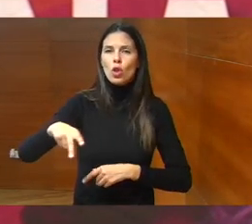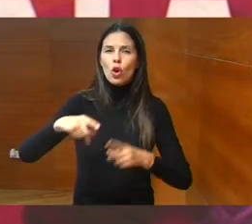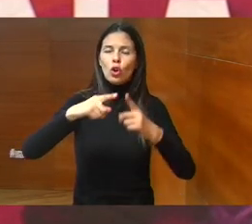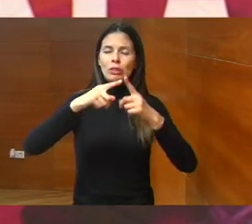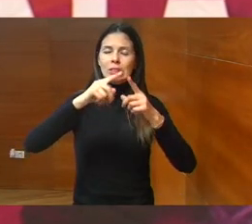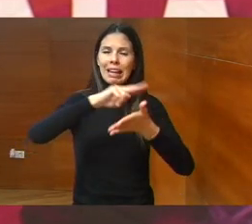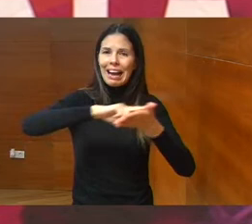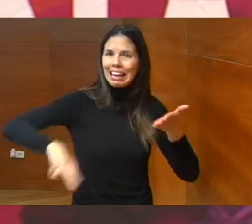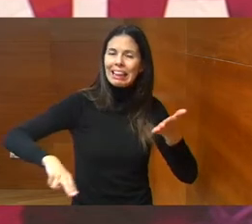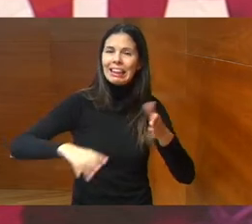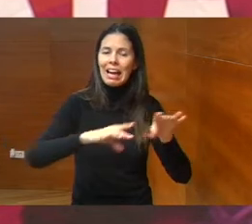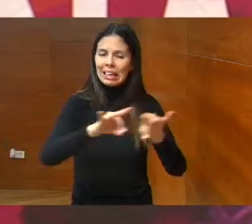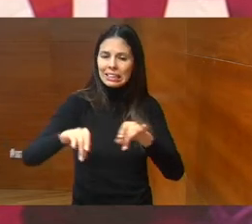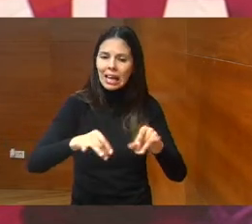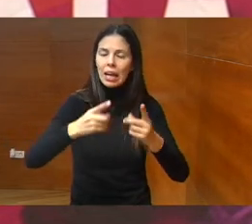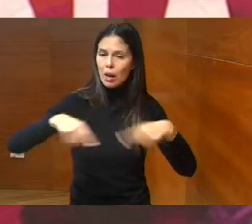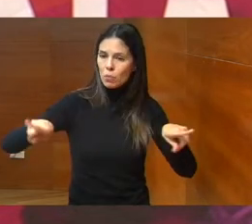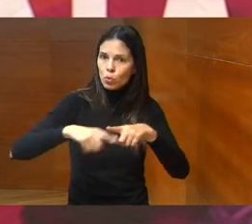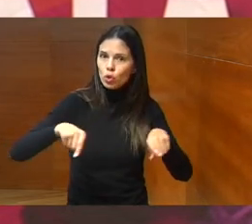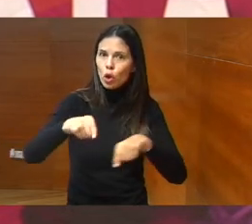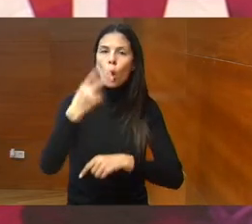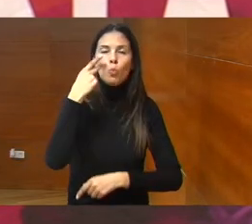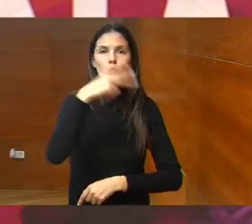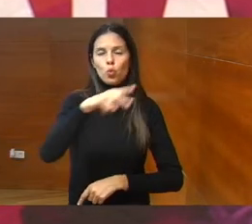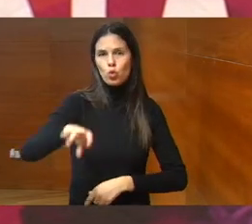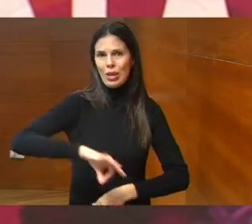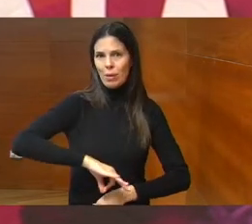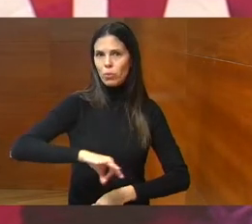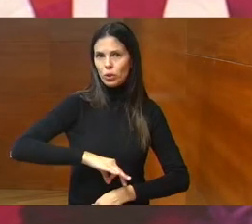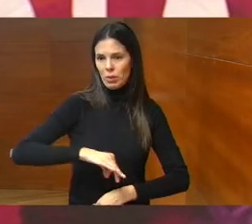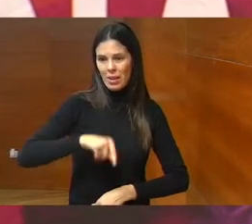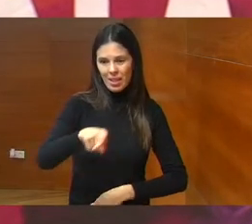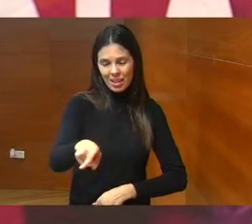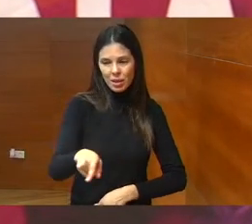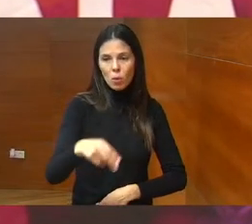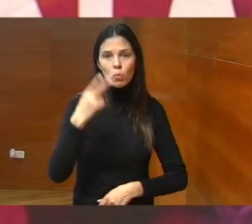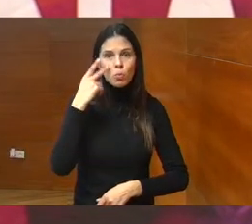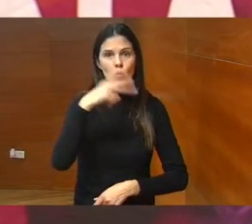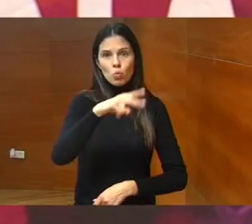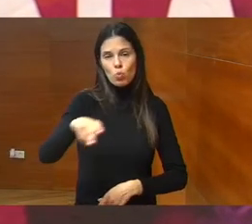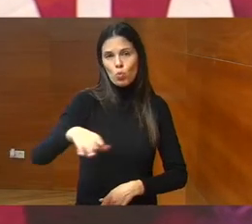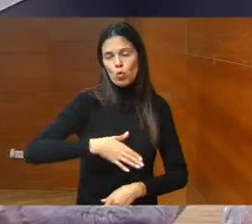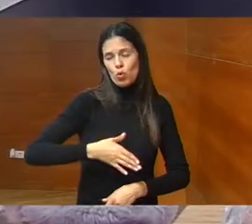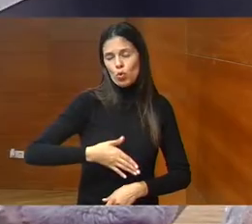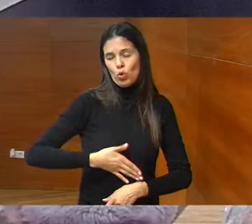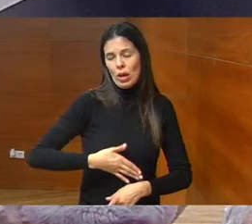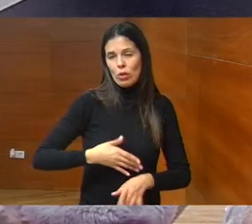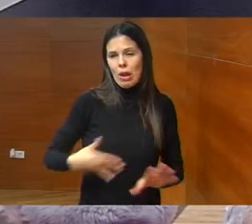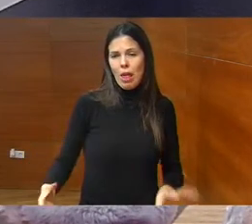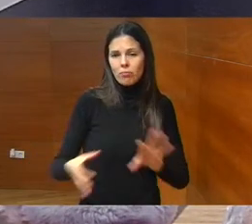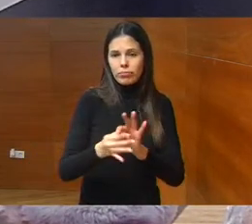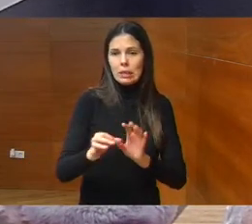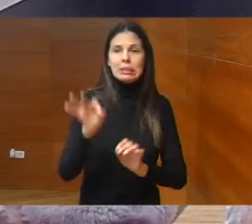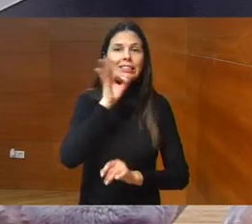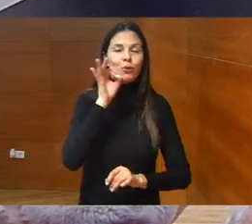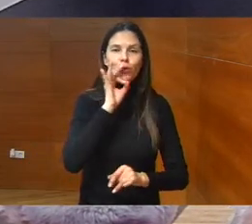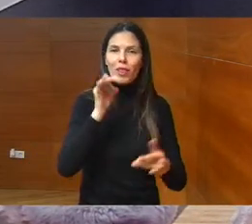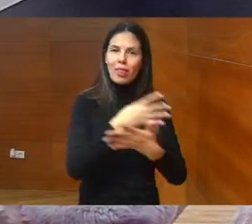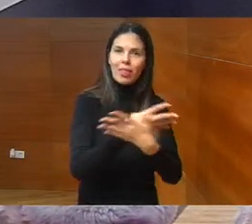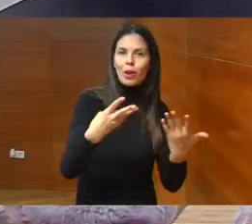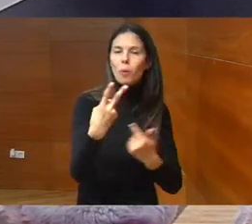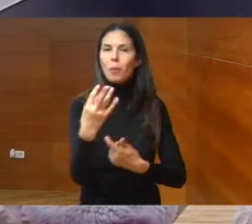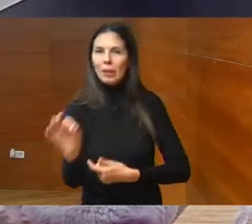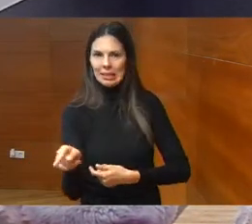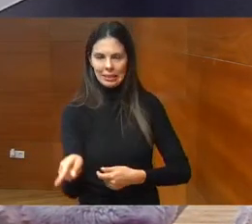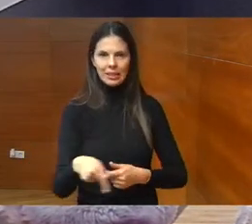no museo de pontevedra basada en el proyecto propio de recuperación de patrimonio musical galegó dos éculos danzanobe evite en